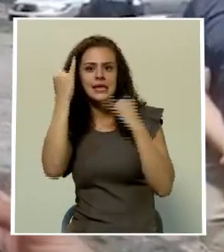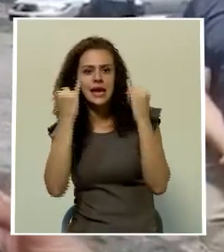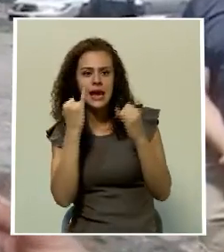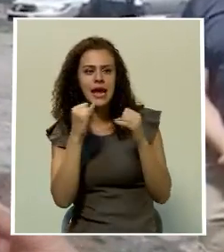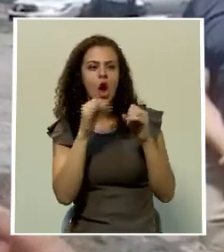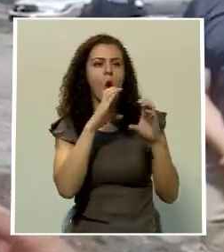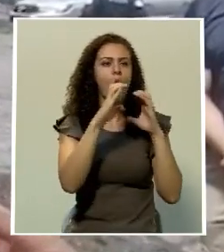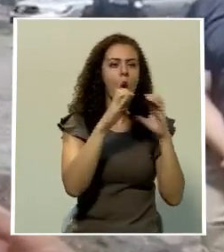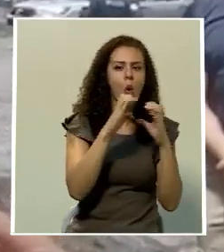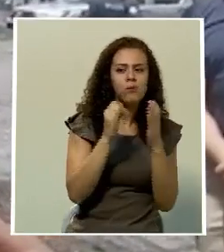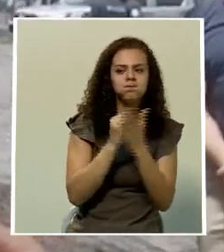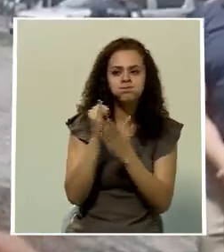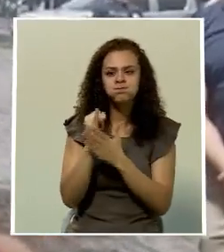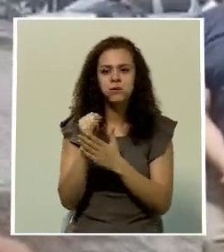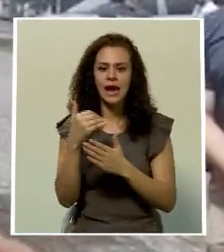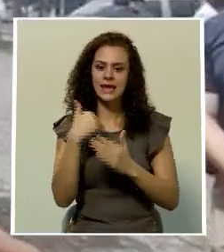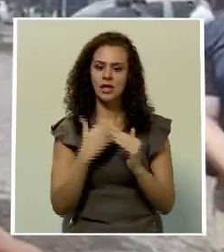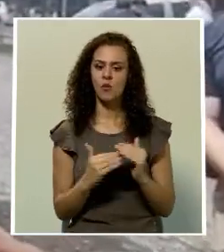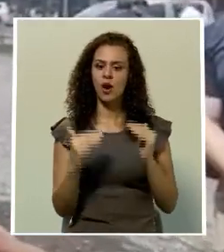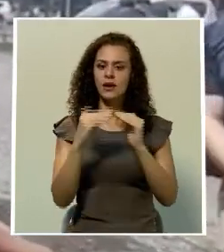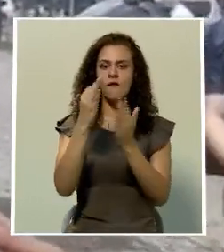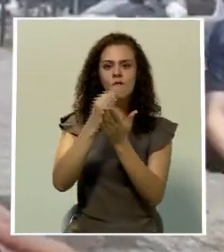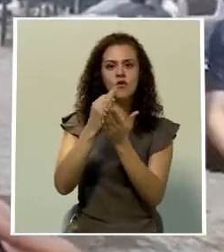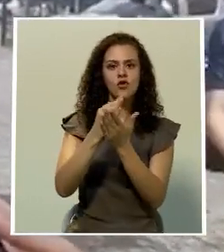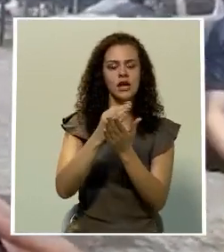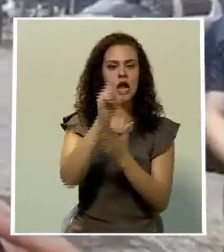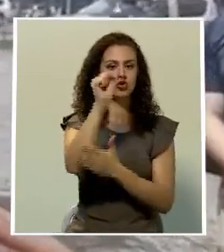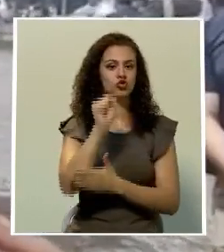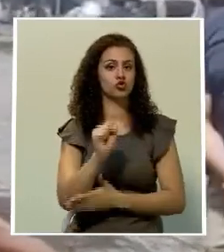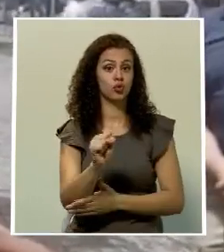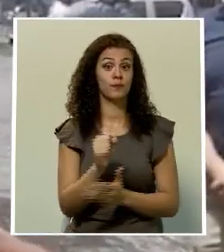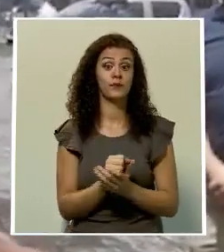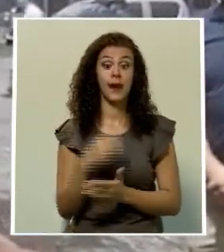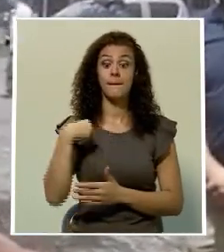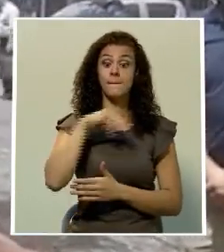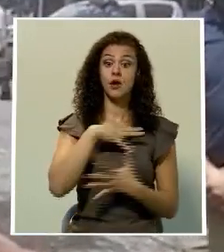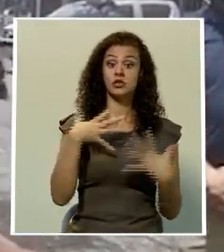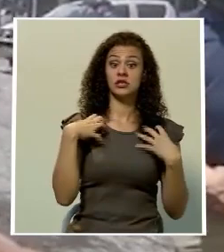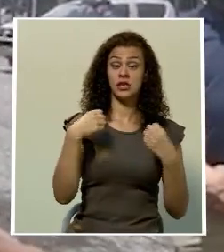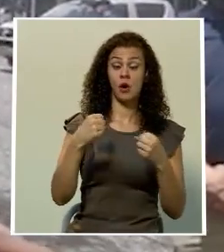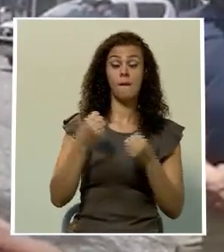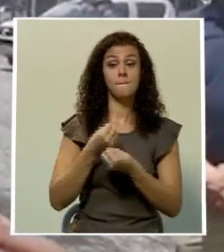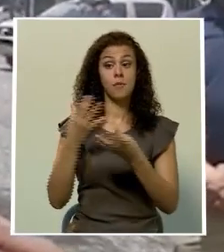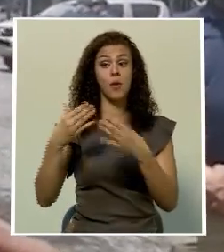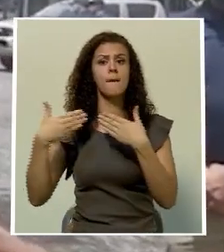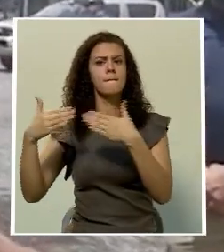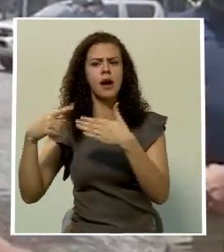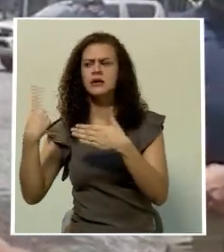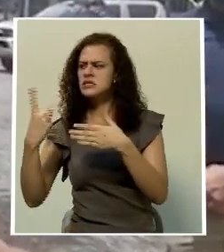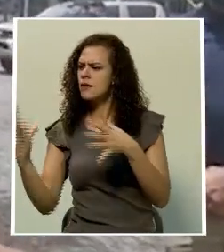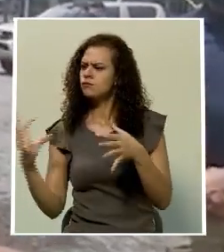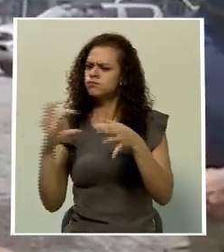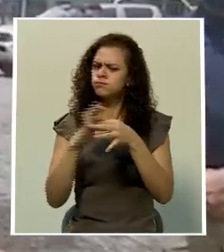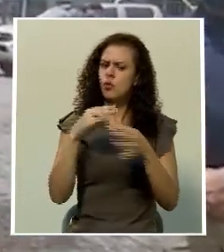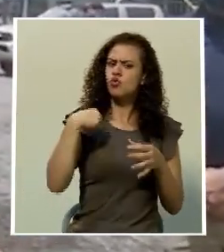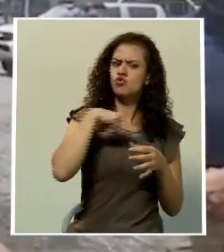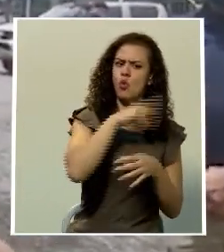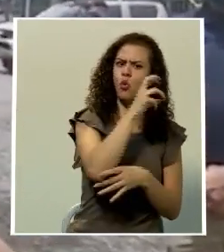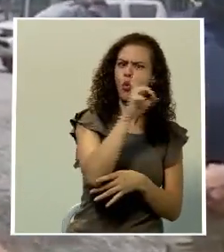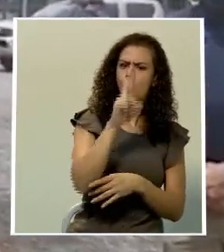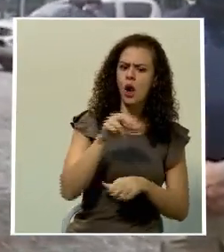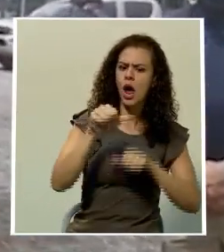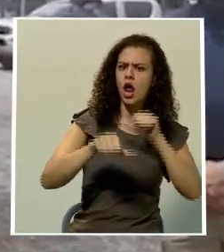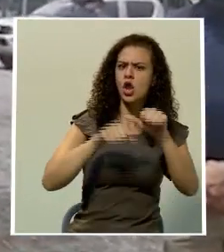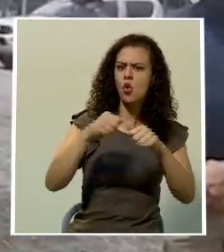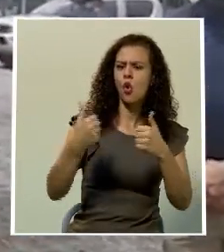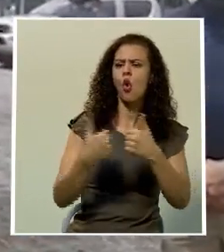de comunicación que tenemos a nivel de la frontera sur. El Ministerio de Seguridad Pública de Panamá siempre ha sido un aliado nuestro en la